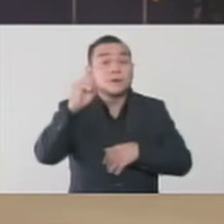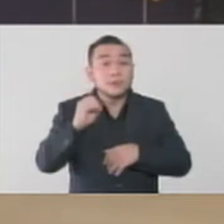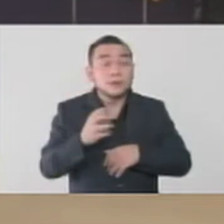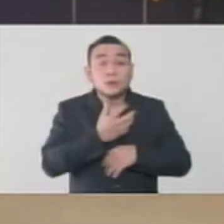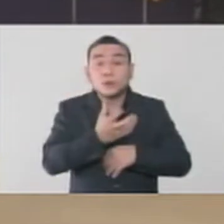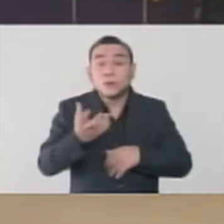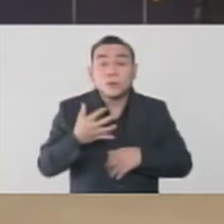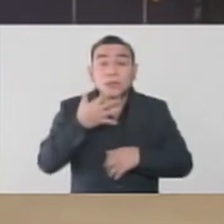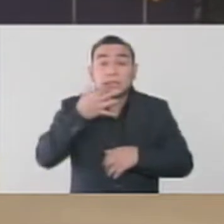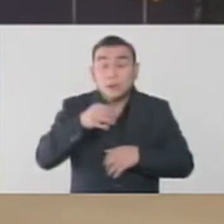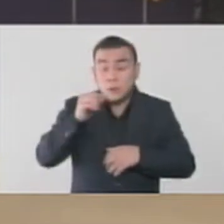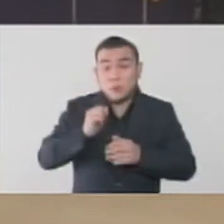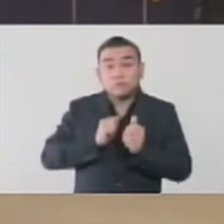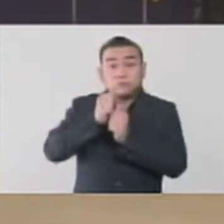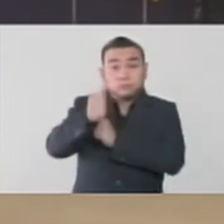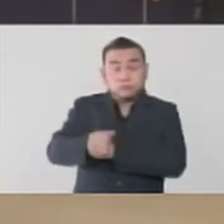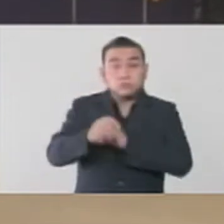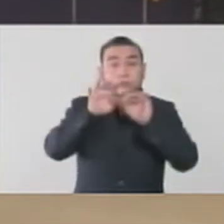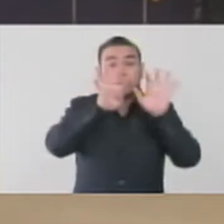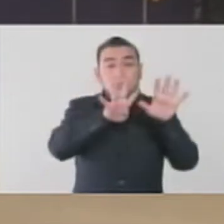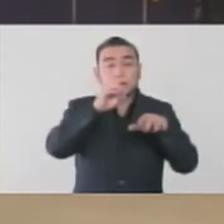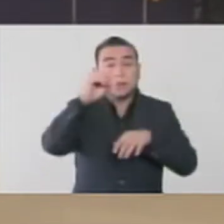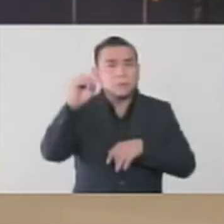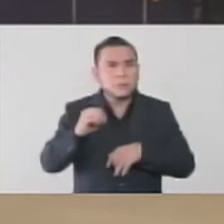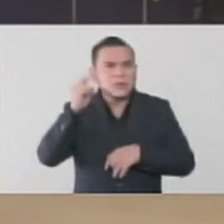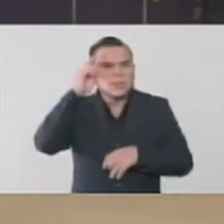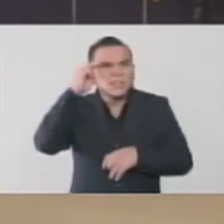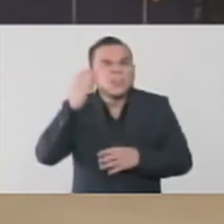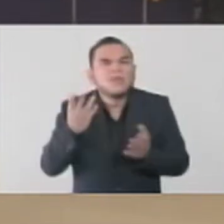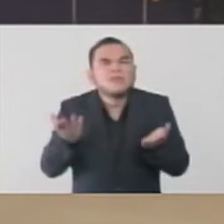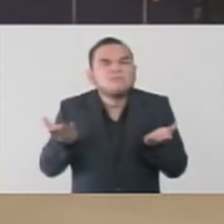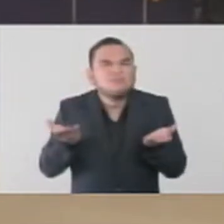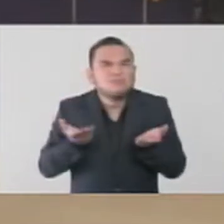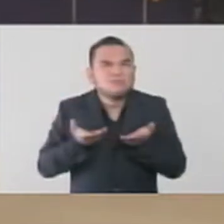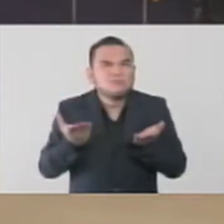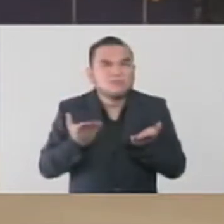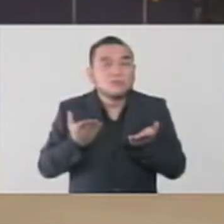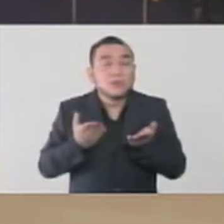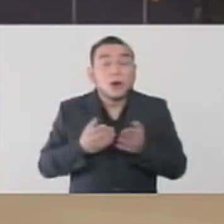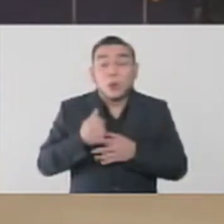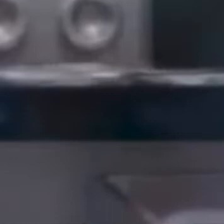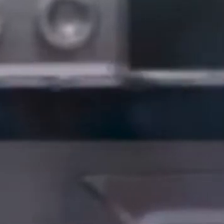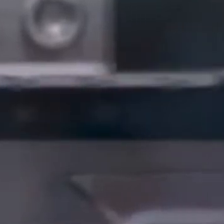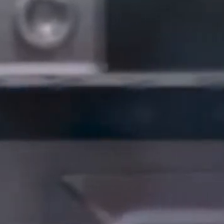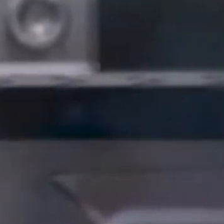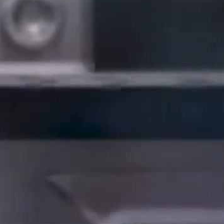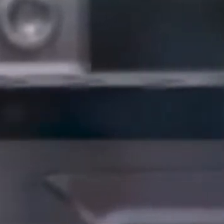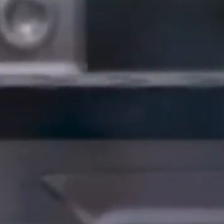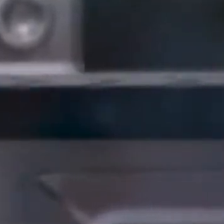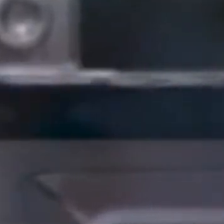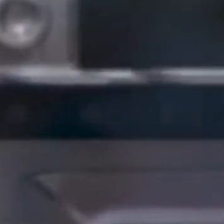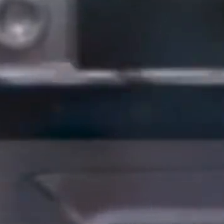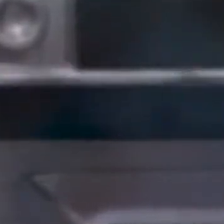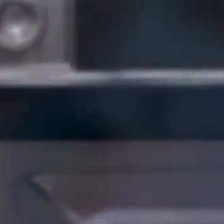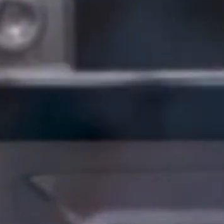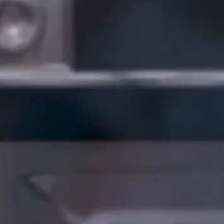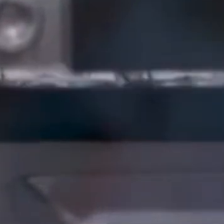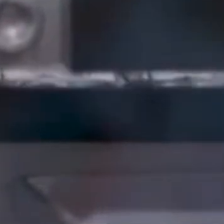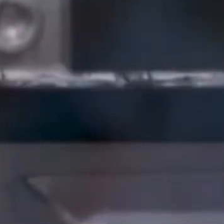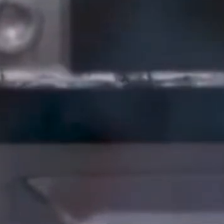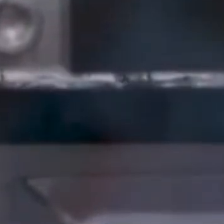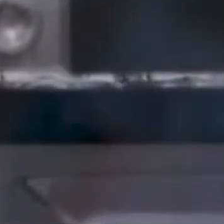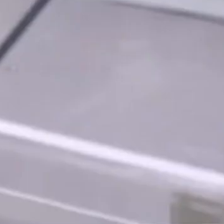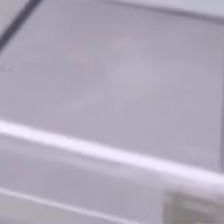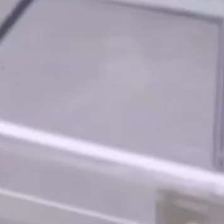la única que hasta ahora ha reportado que no únicamente es altamente efectiva una vez llegada al país